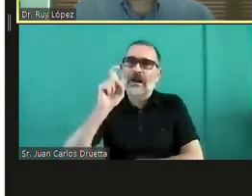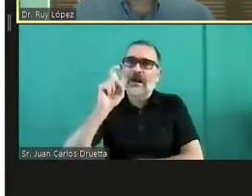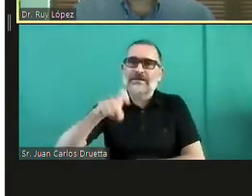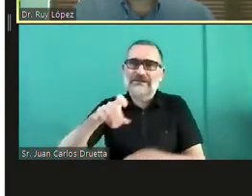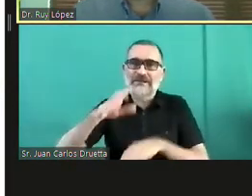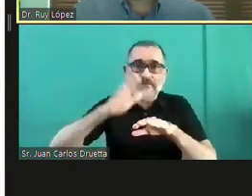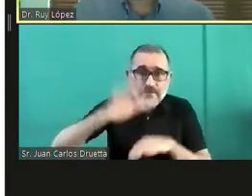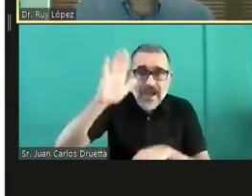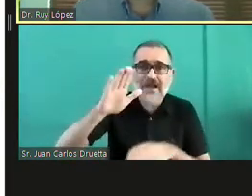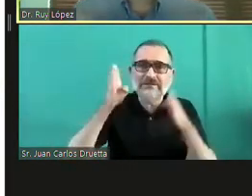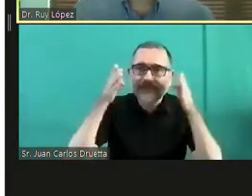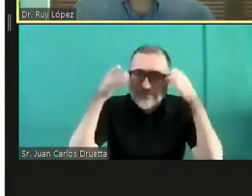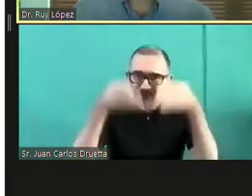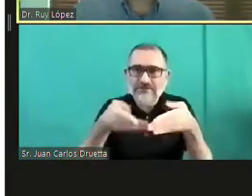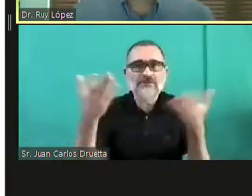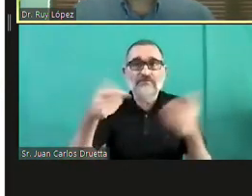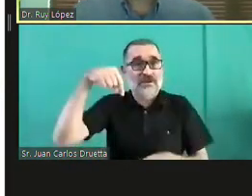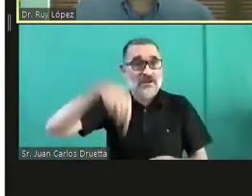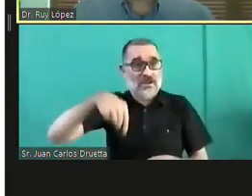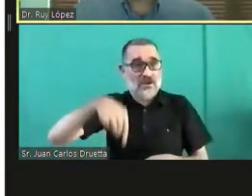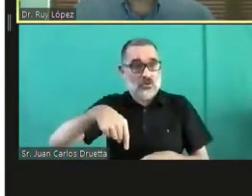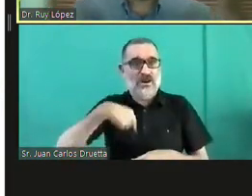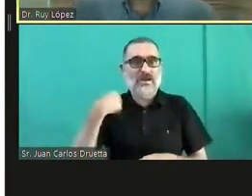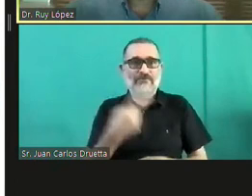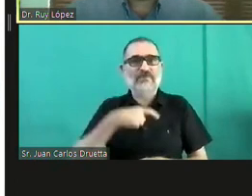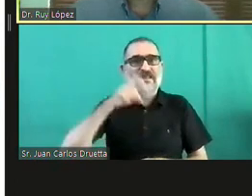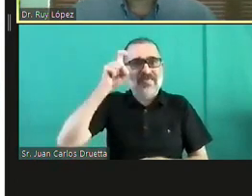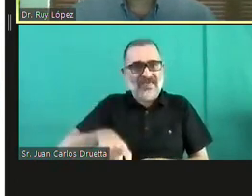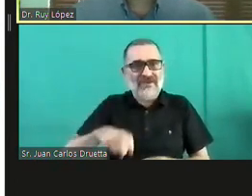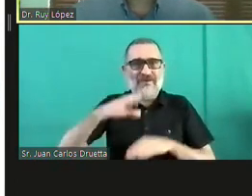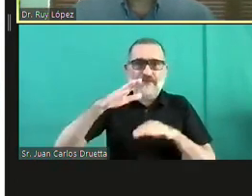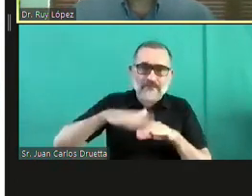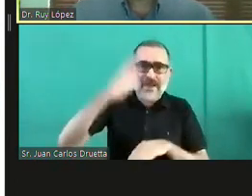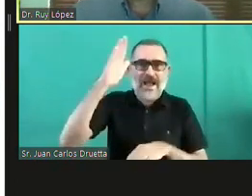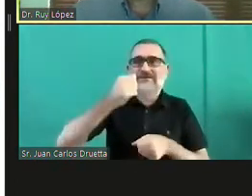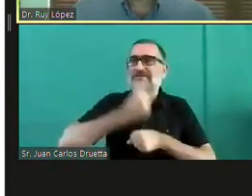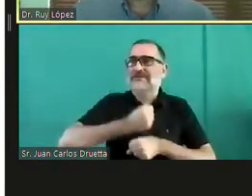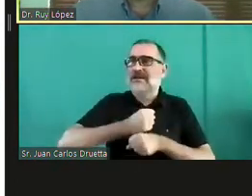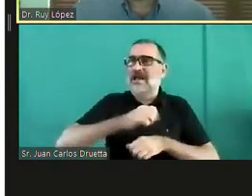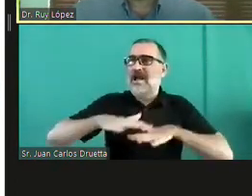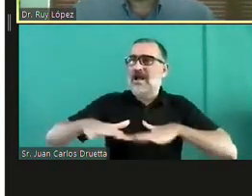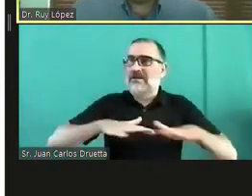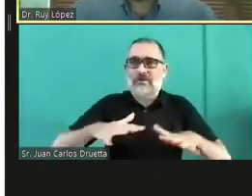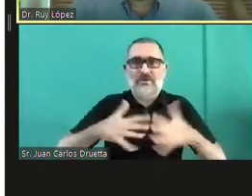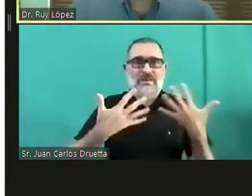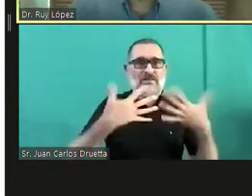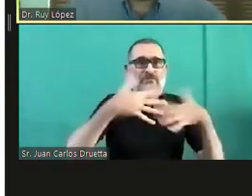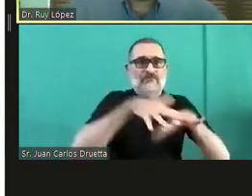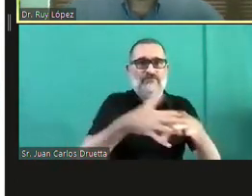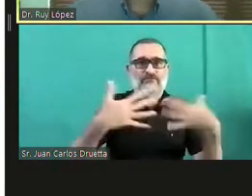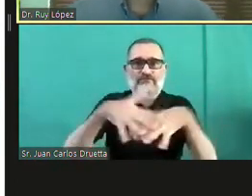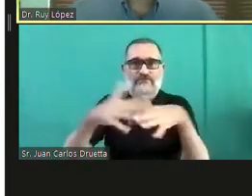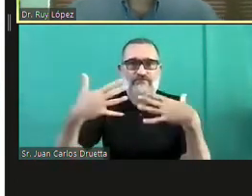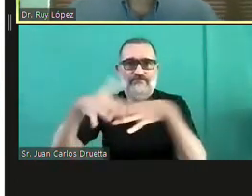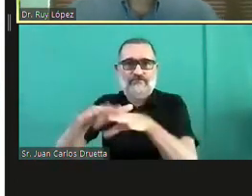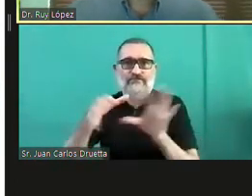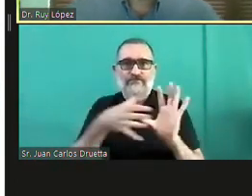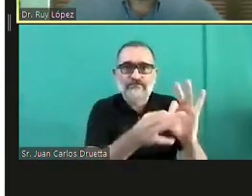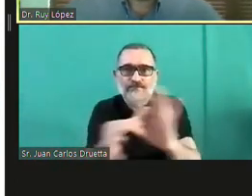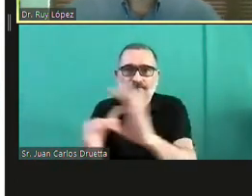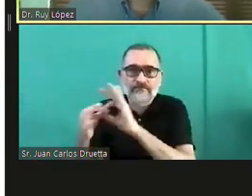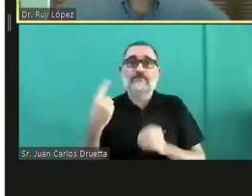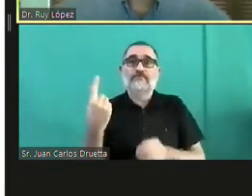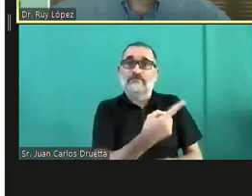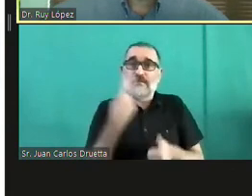el poder tener acciones de este tipo va a acelerar mucho el poder tener un acceso a